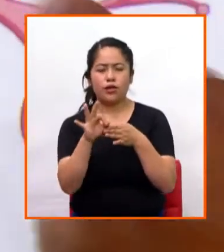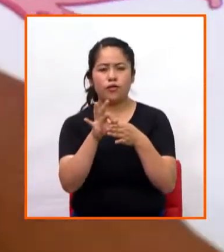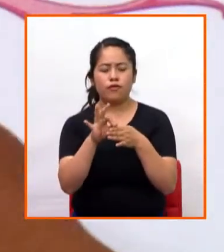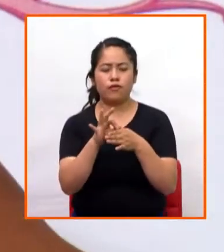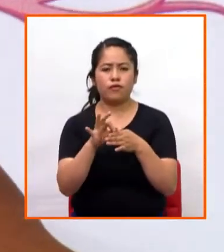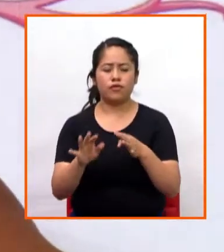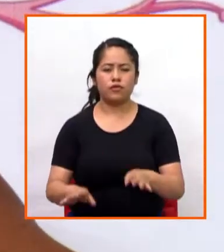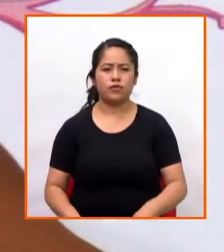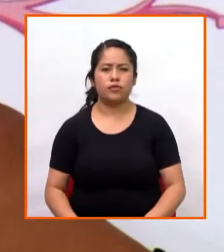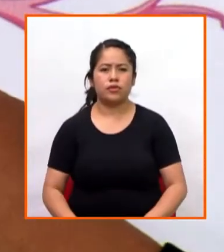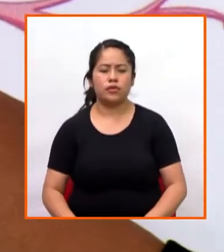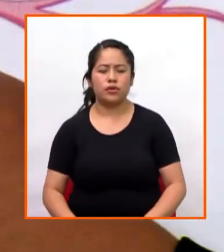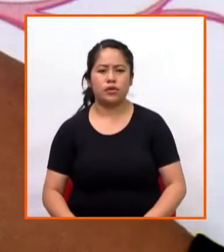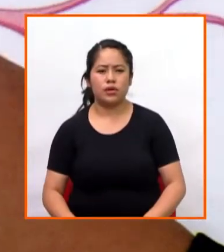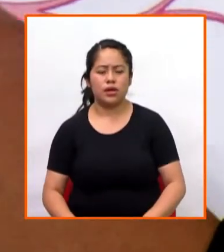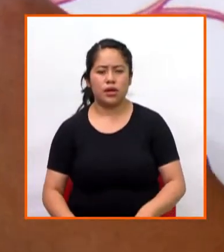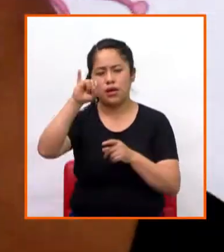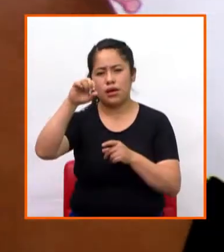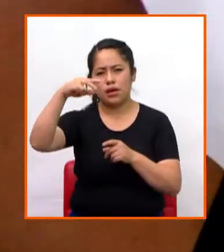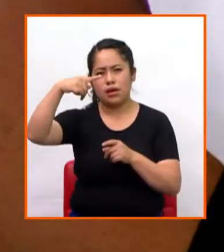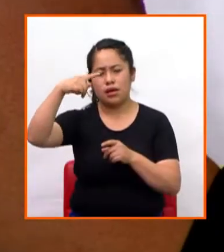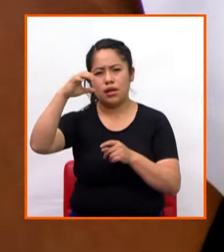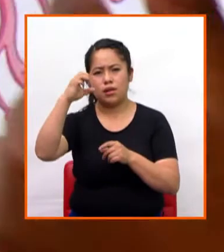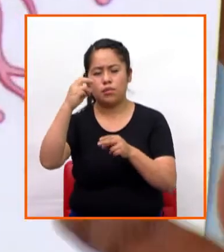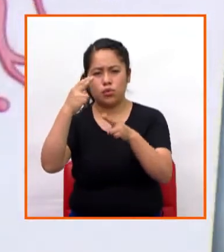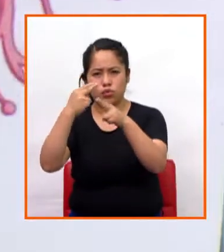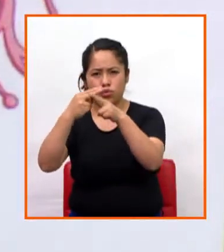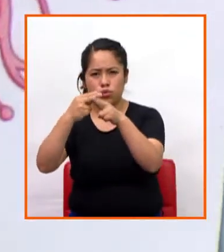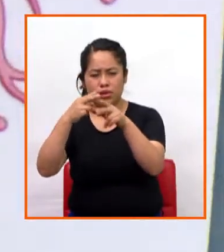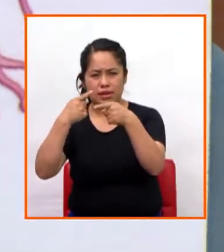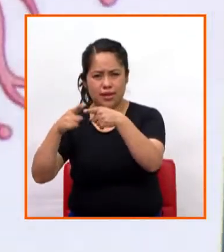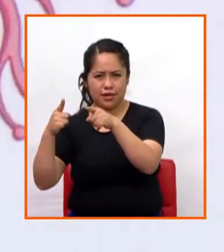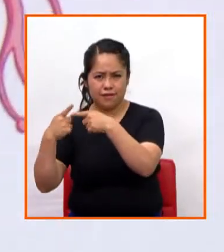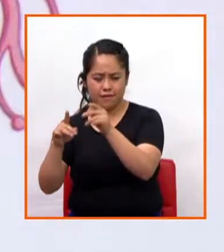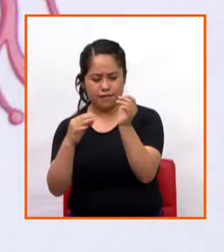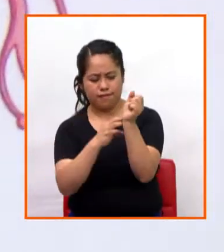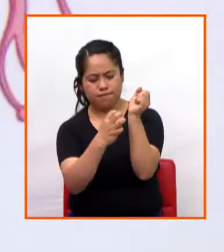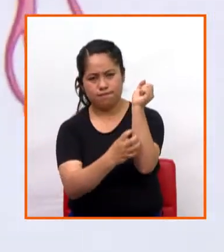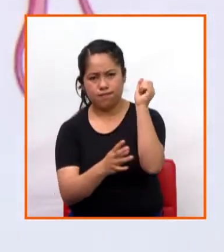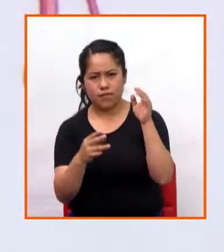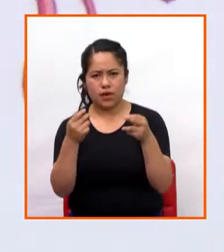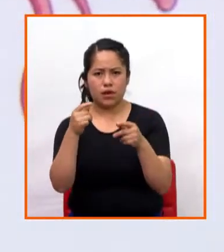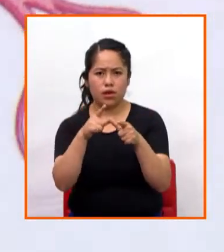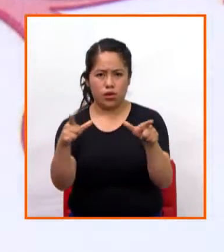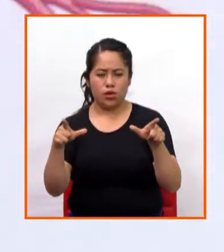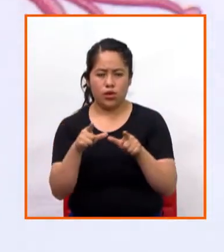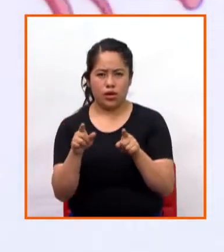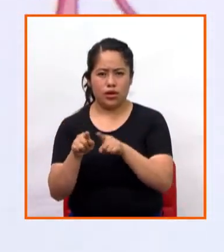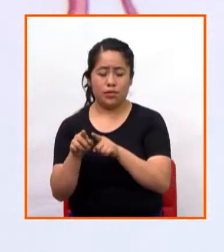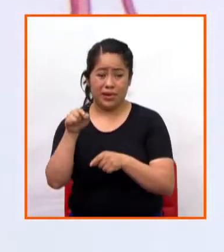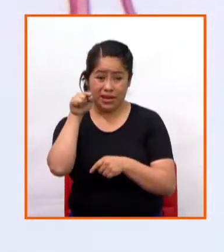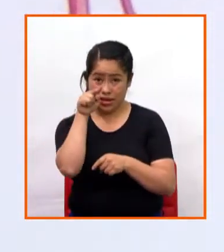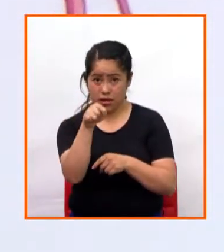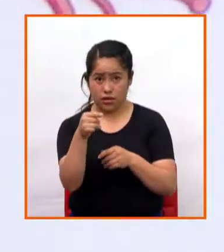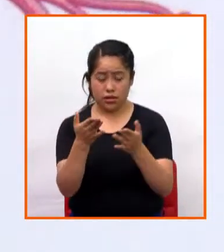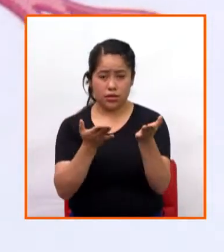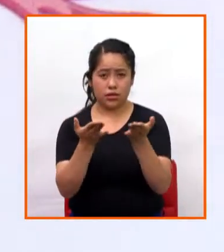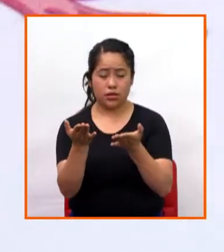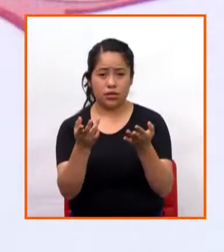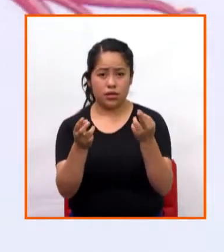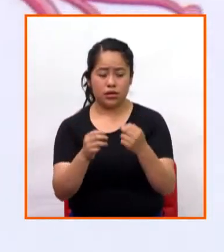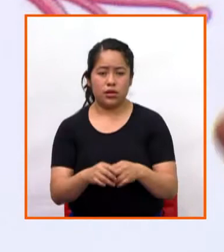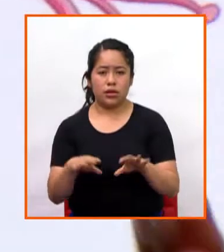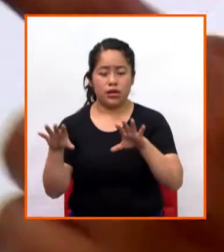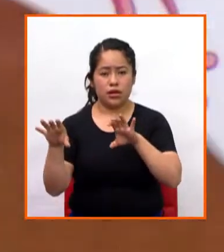está recubierto de una sustancia lipoproteica en diferentes regiones, Esta sustancia lipoproteica lo que va a realizar es